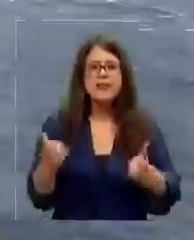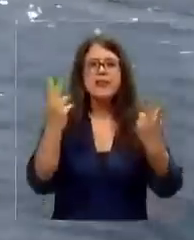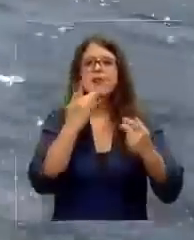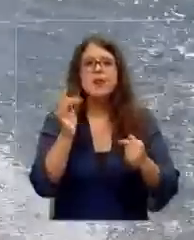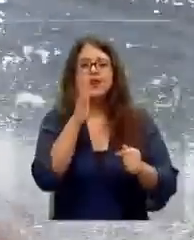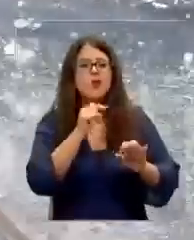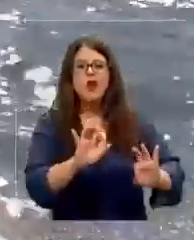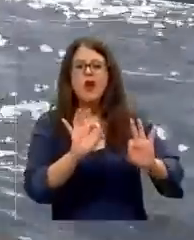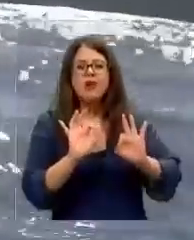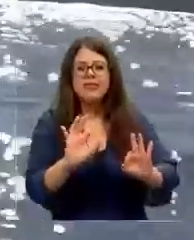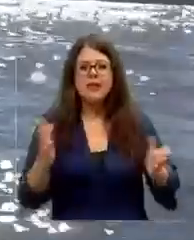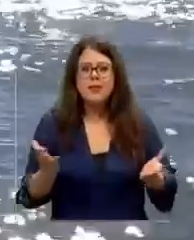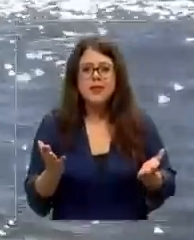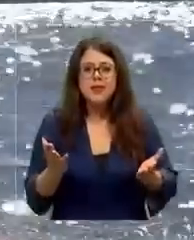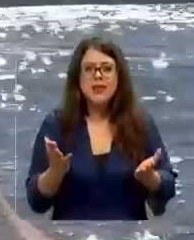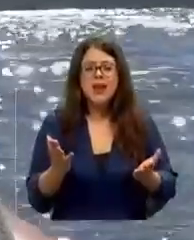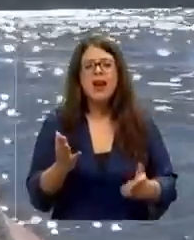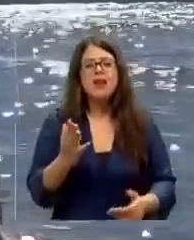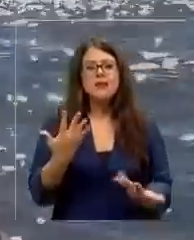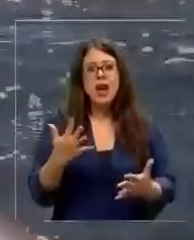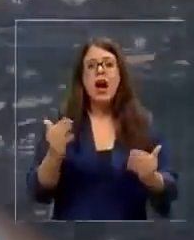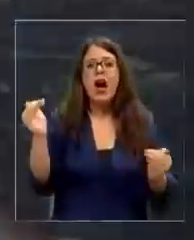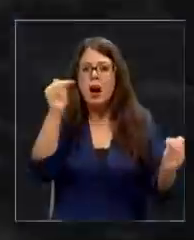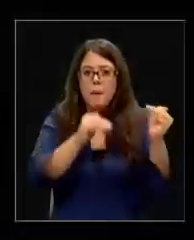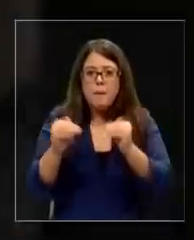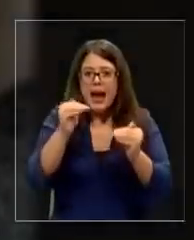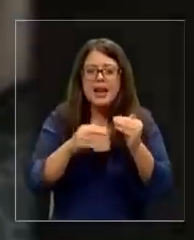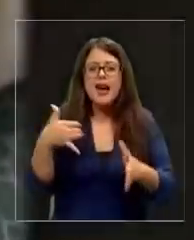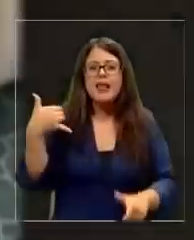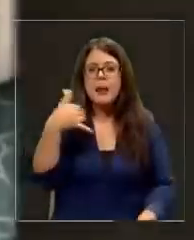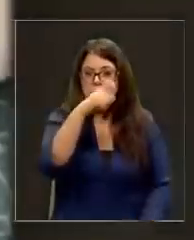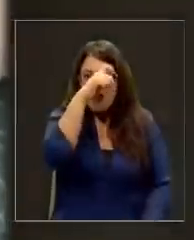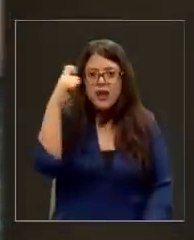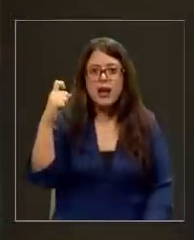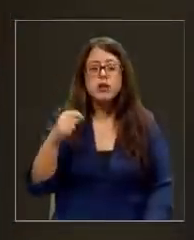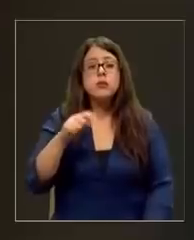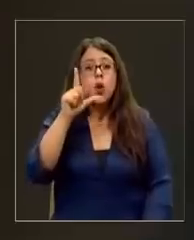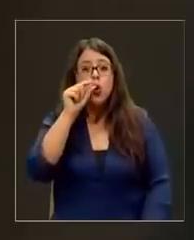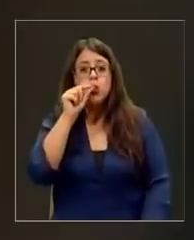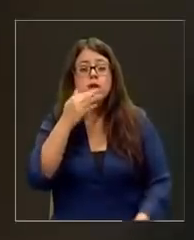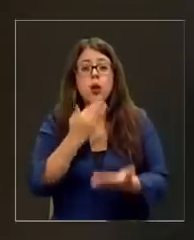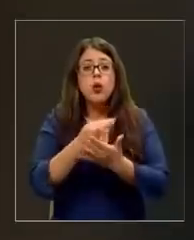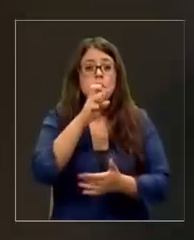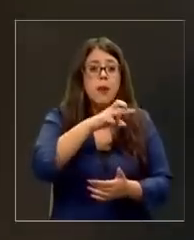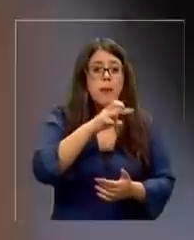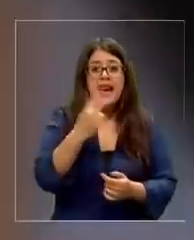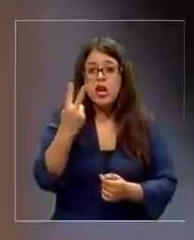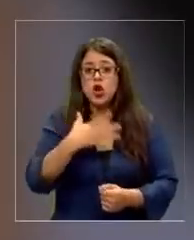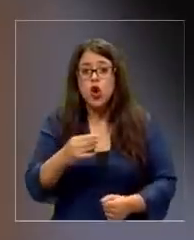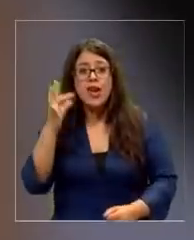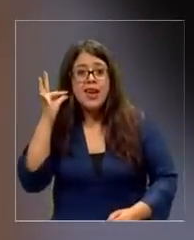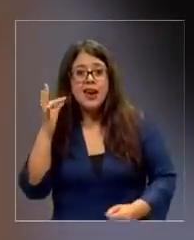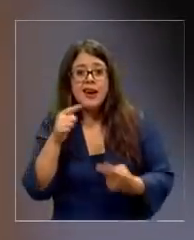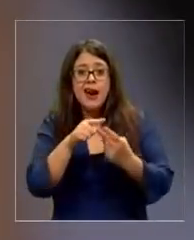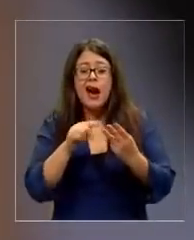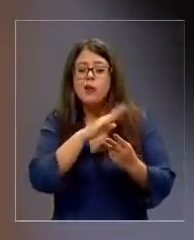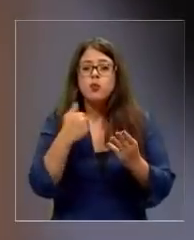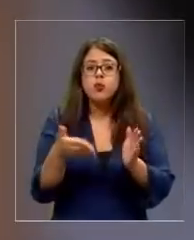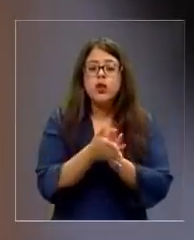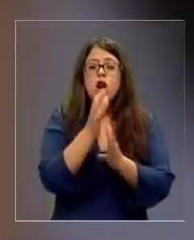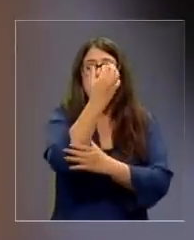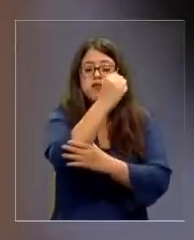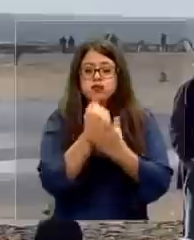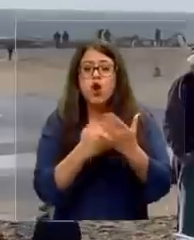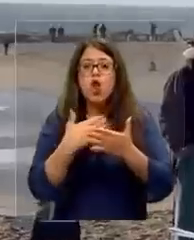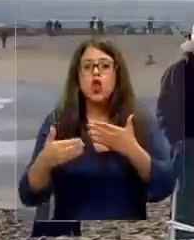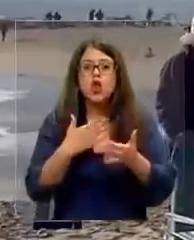ser oficialmente temporada de playa. Fue lo que ocurrió en octubre cuando un padre y sus dos pequeñas hijas murieron ahogados